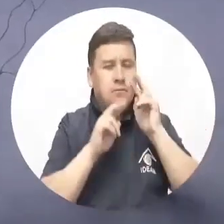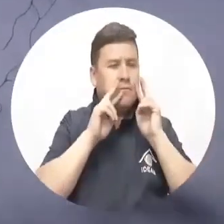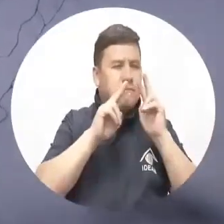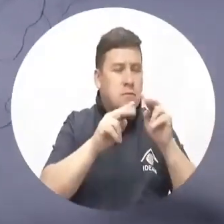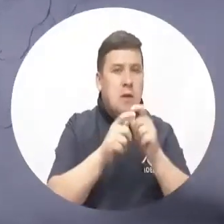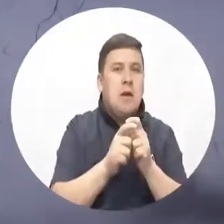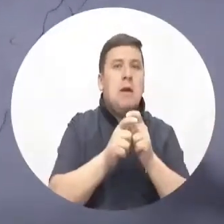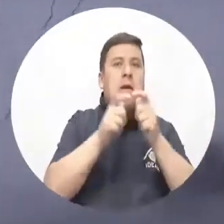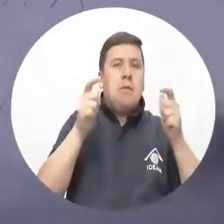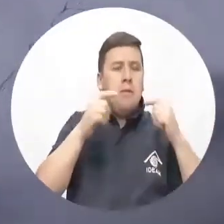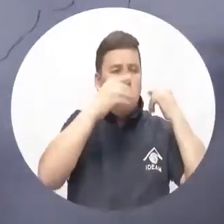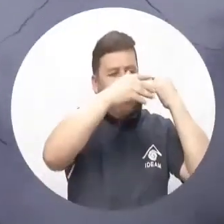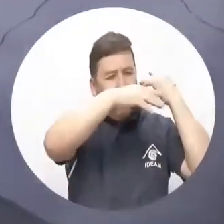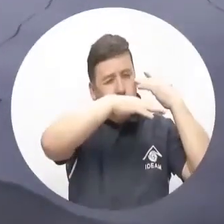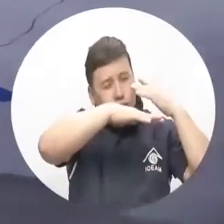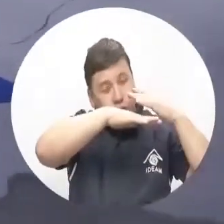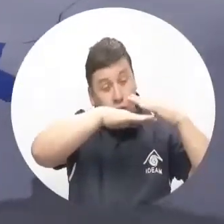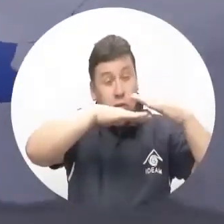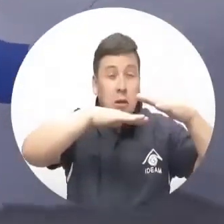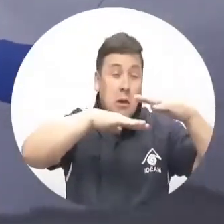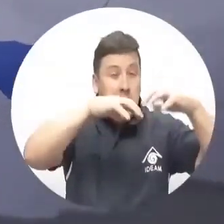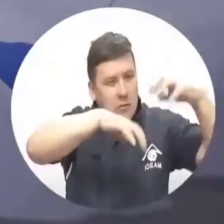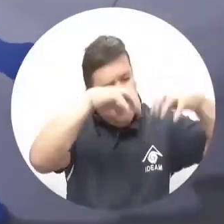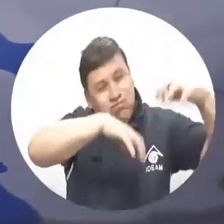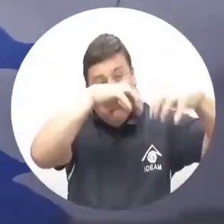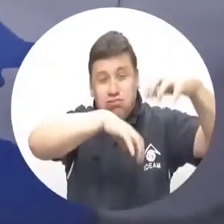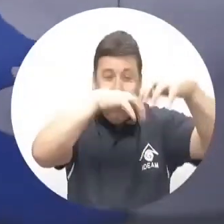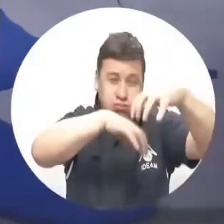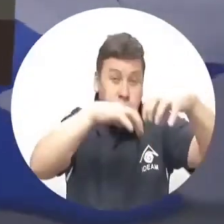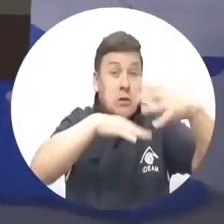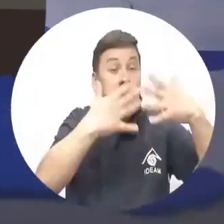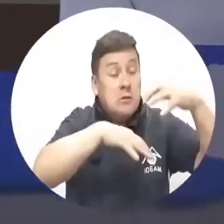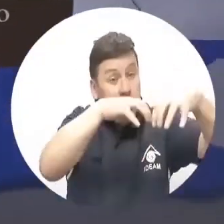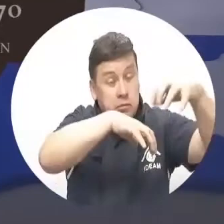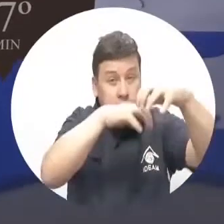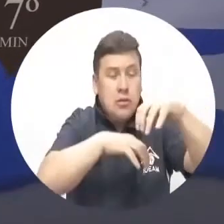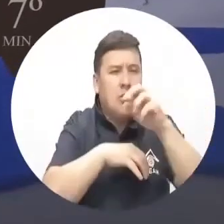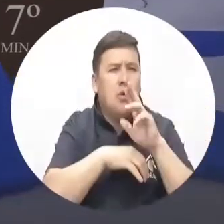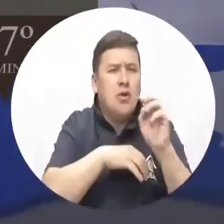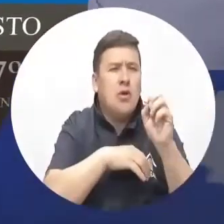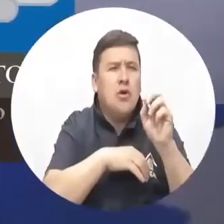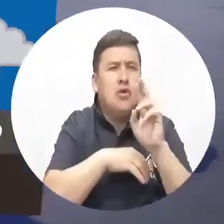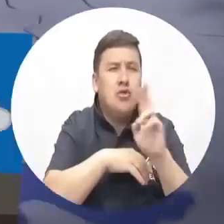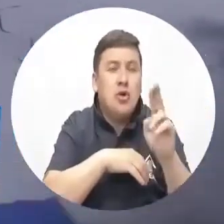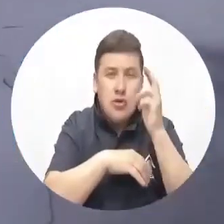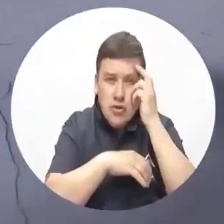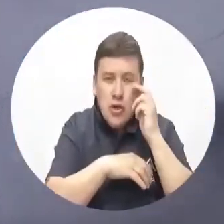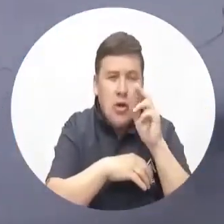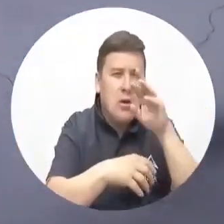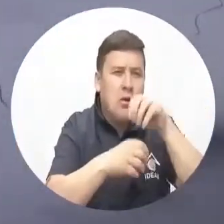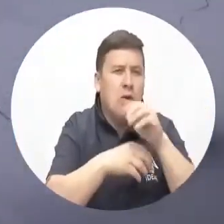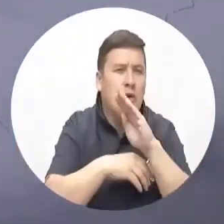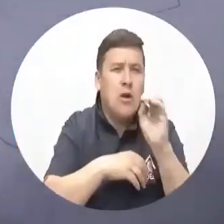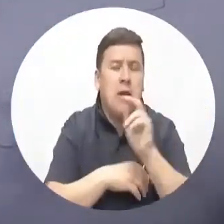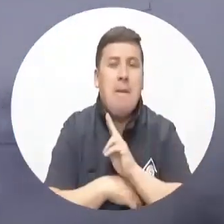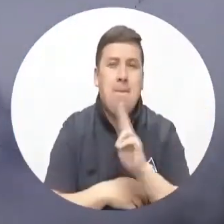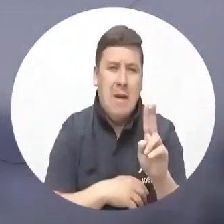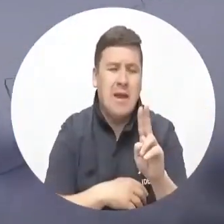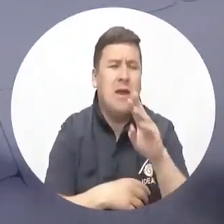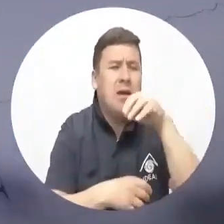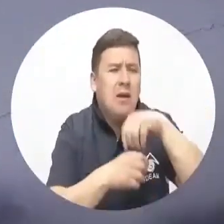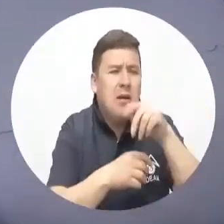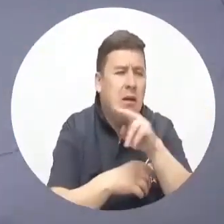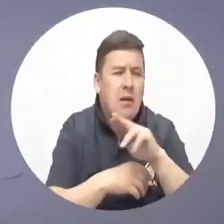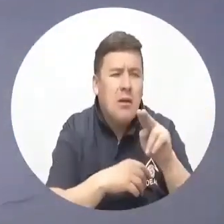Desde la zona del Pacífico pronosticamos lluvia ligera sobre el litoral del Valle, Cauca, Nariño y norte del Chocó.